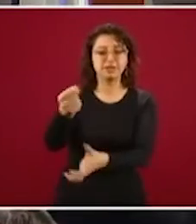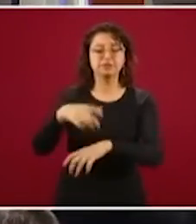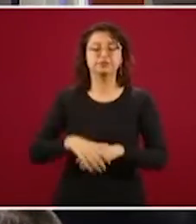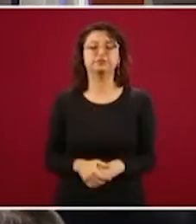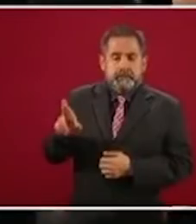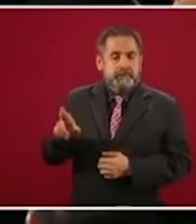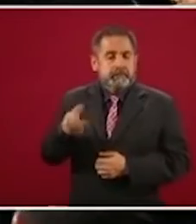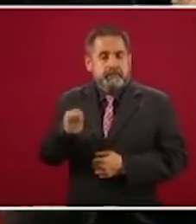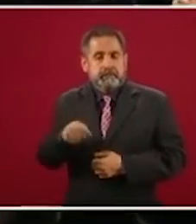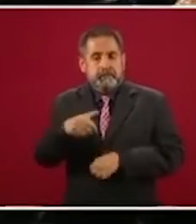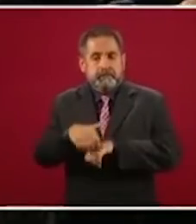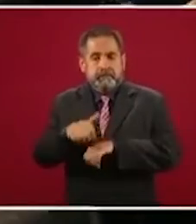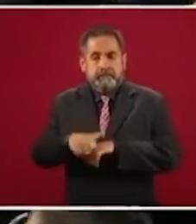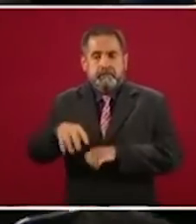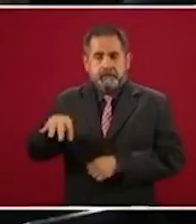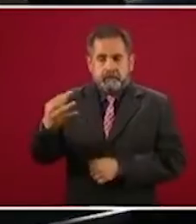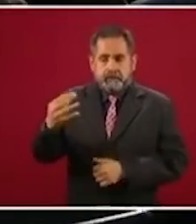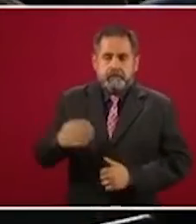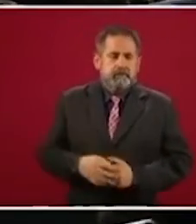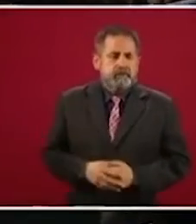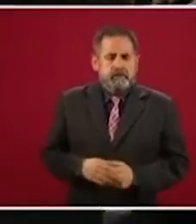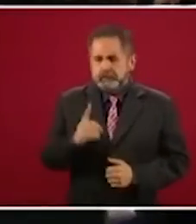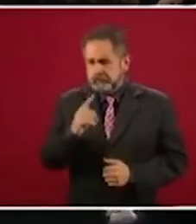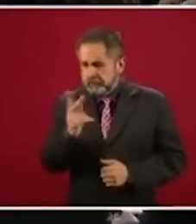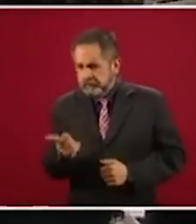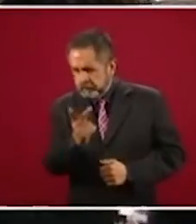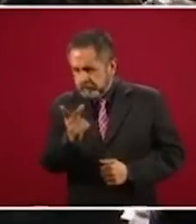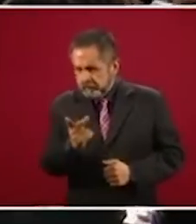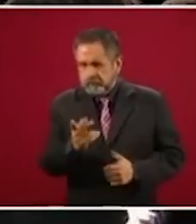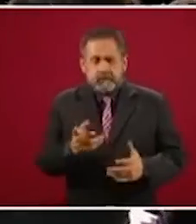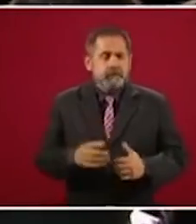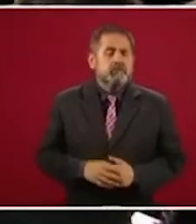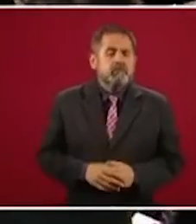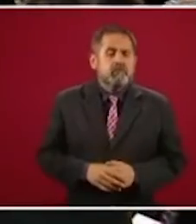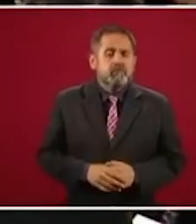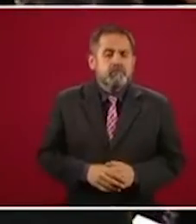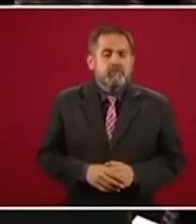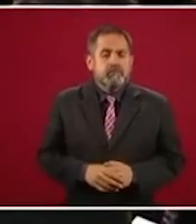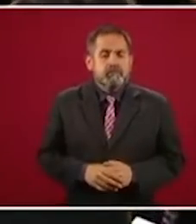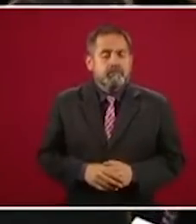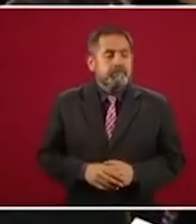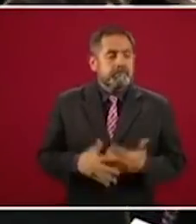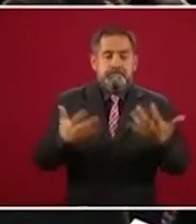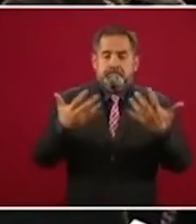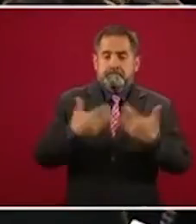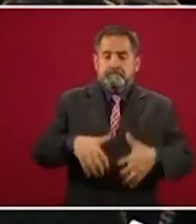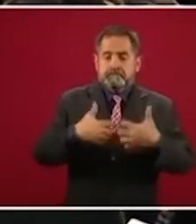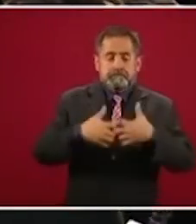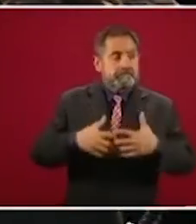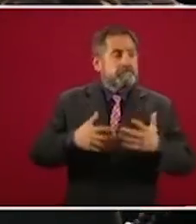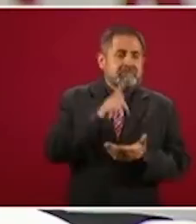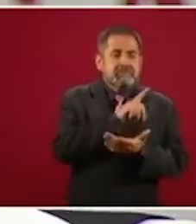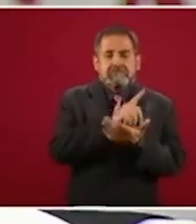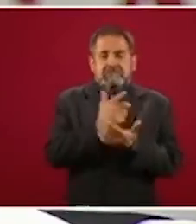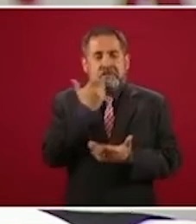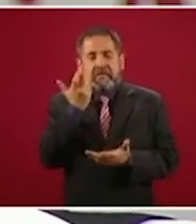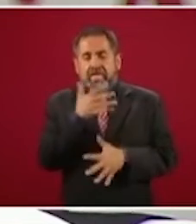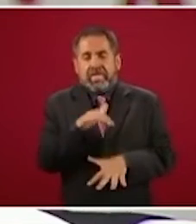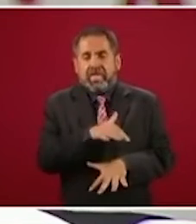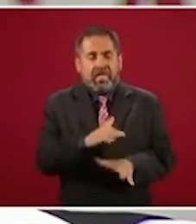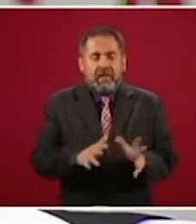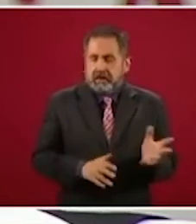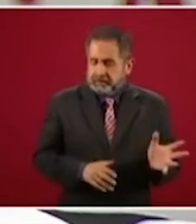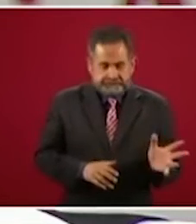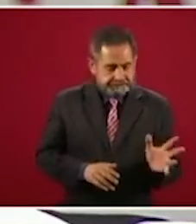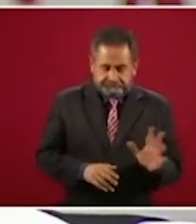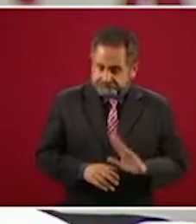condicionamientos. Respecto a las empresas constructoras que dejaron hospitales inconclusos, el presidente dijo: estamos